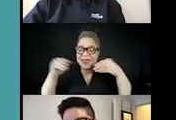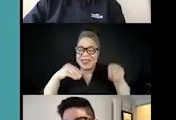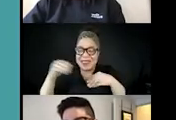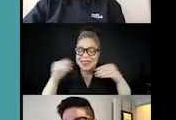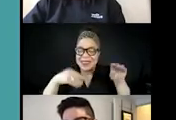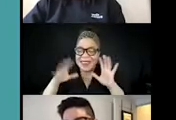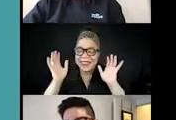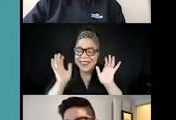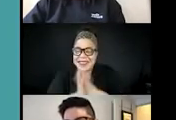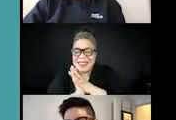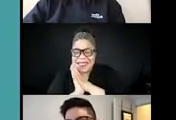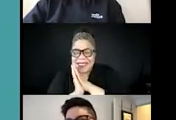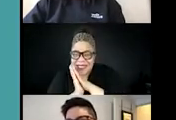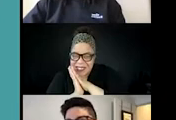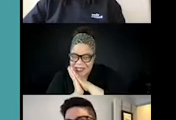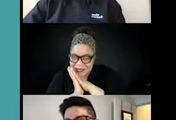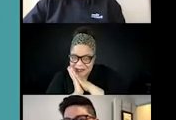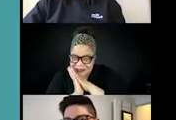vol